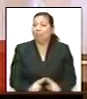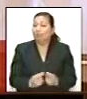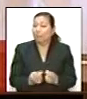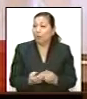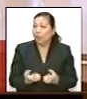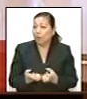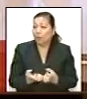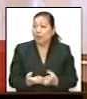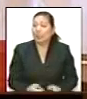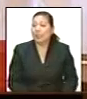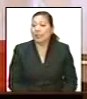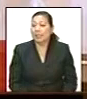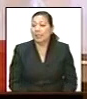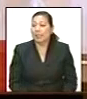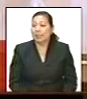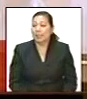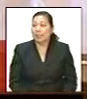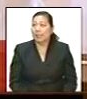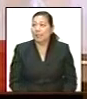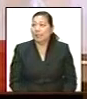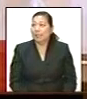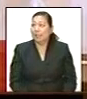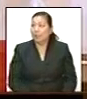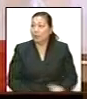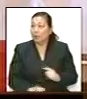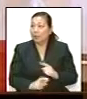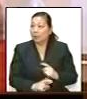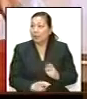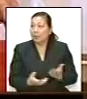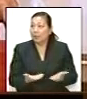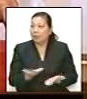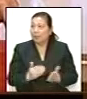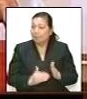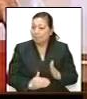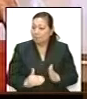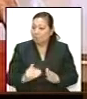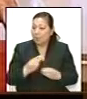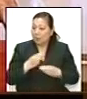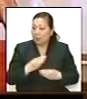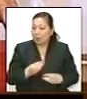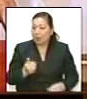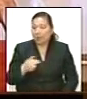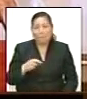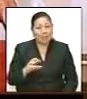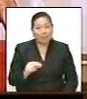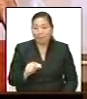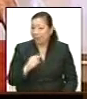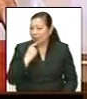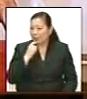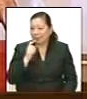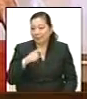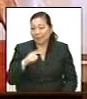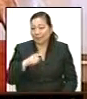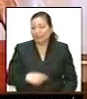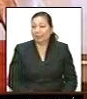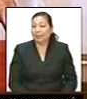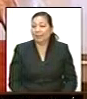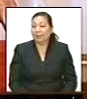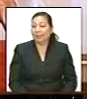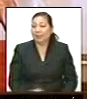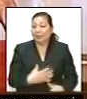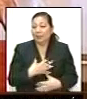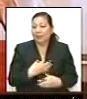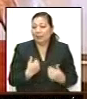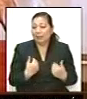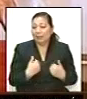Económica Euroasiática, en donde hay algunos países que a la mayoría de los miembros de APEC no necesariamente les gustaría